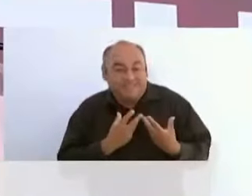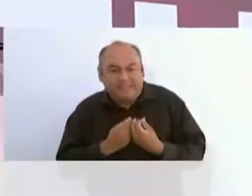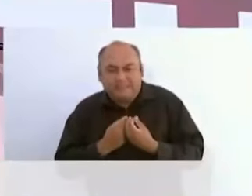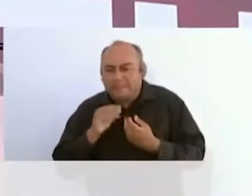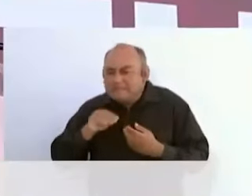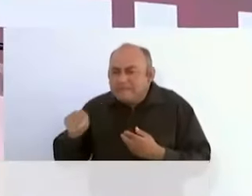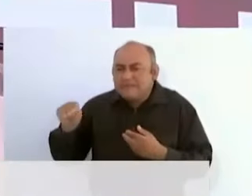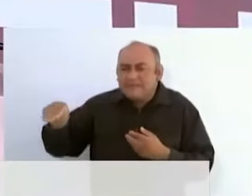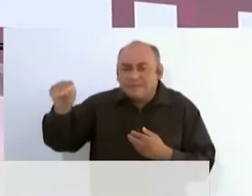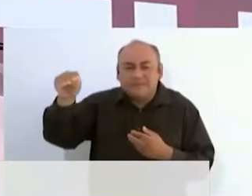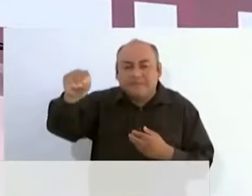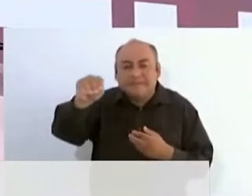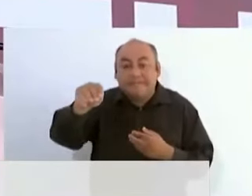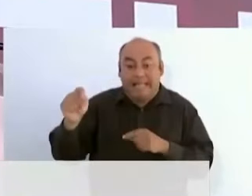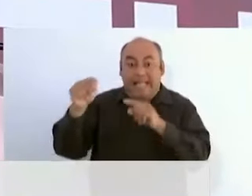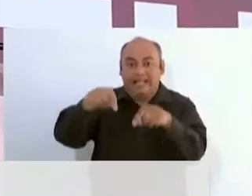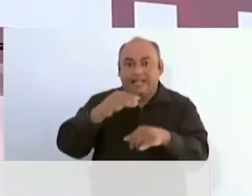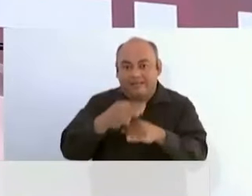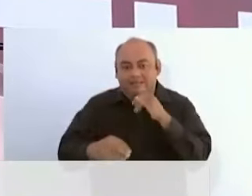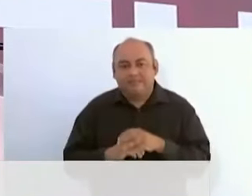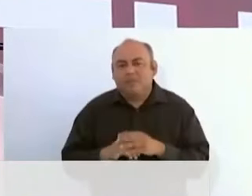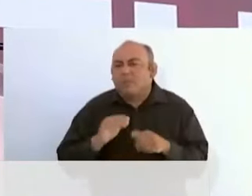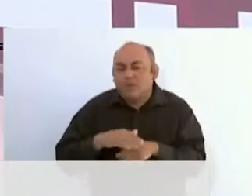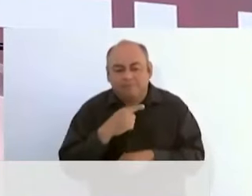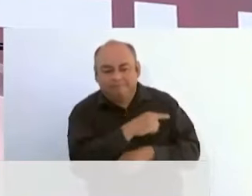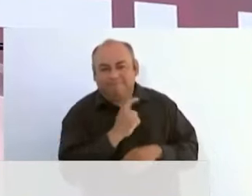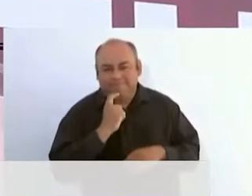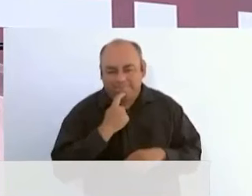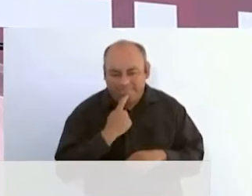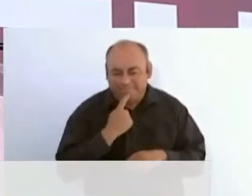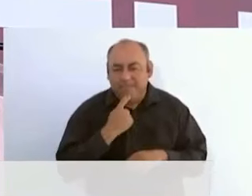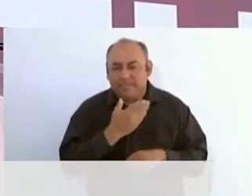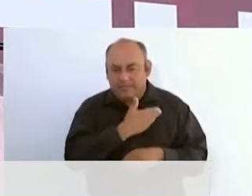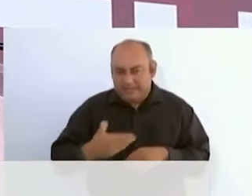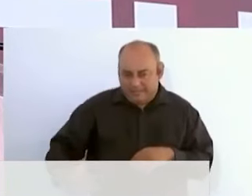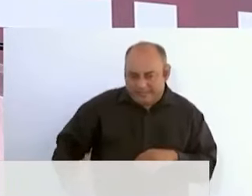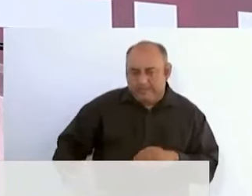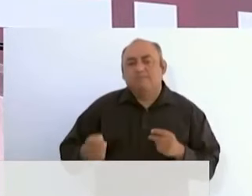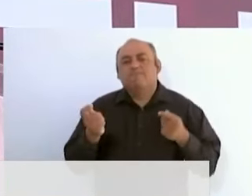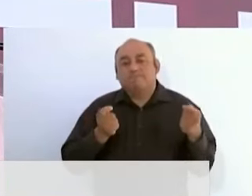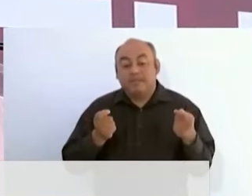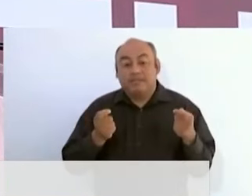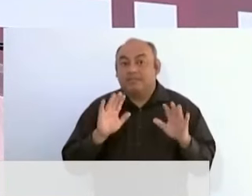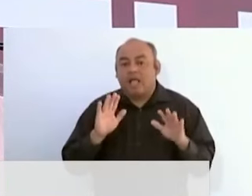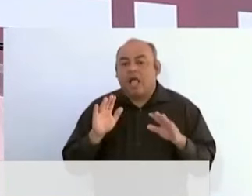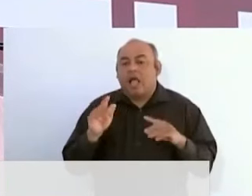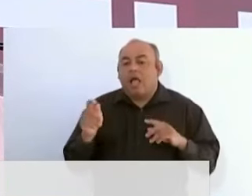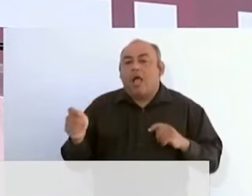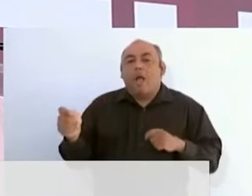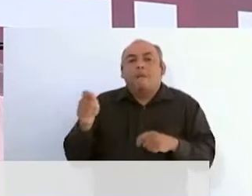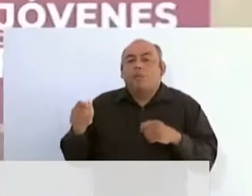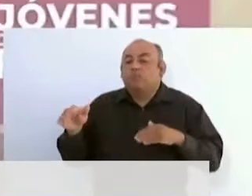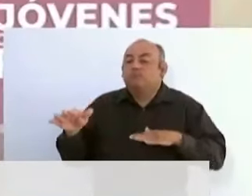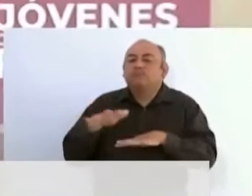transición entre el gobierno del presidente que está cerrando un ciclo y el